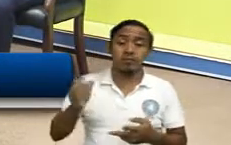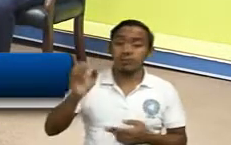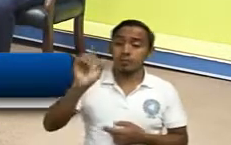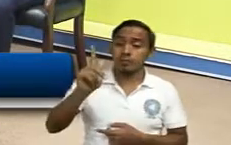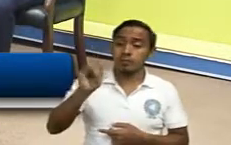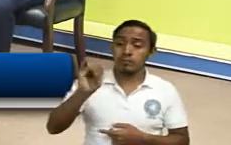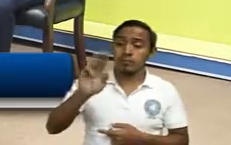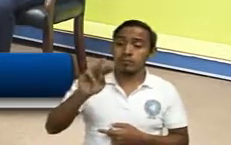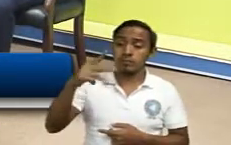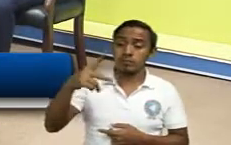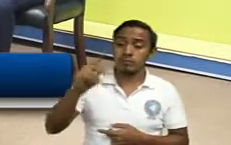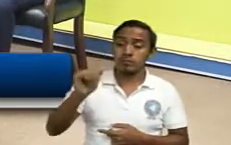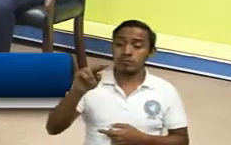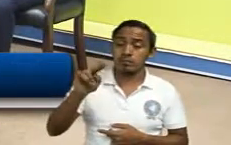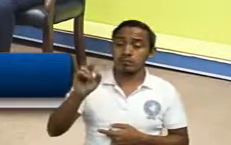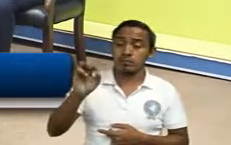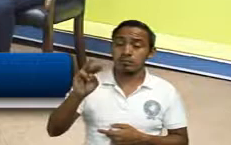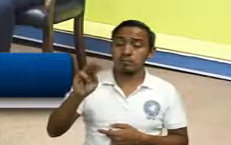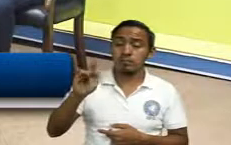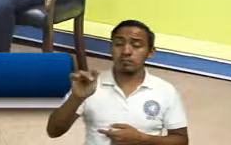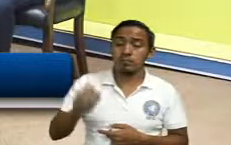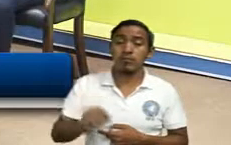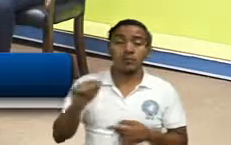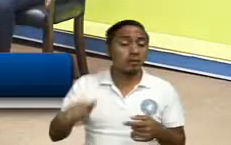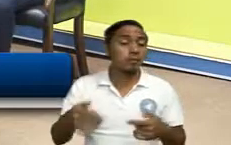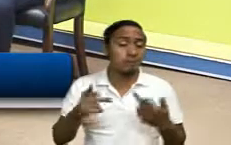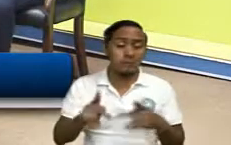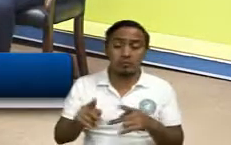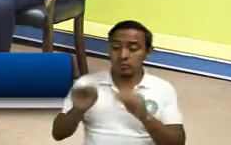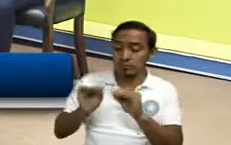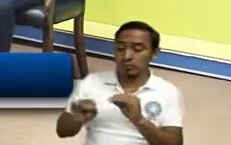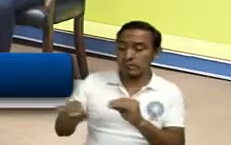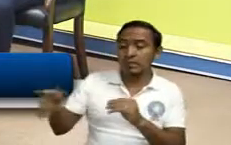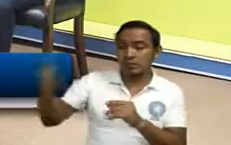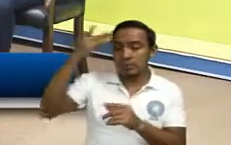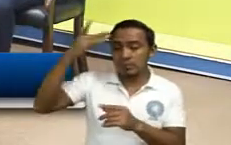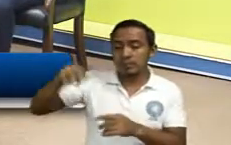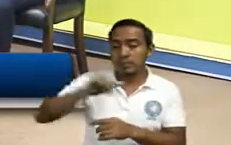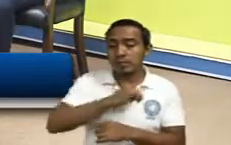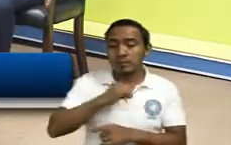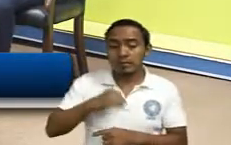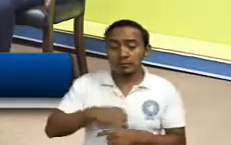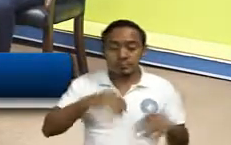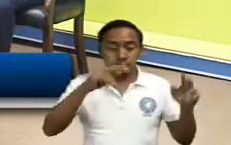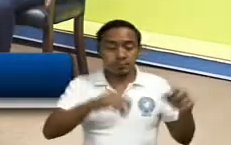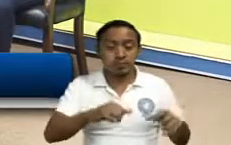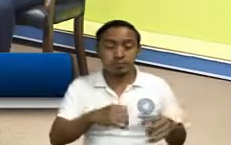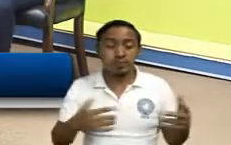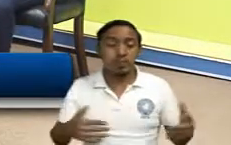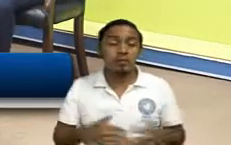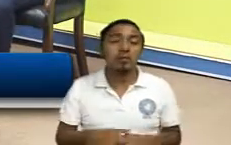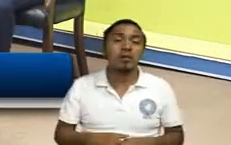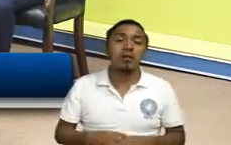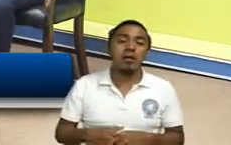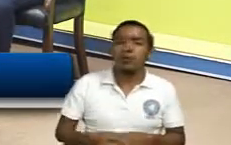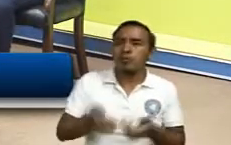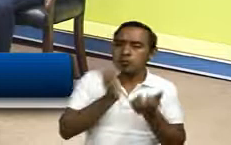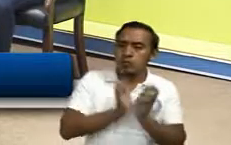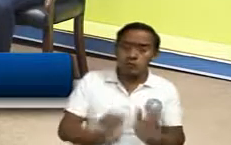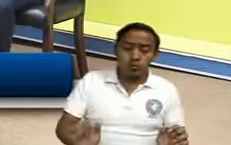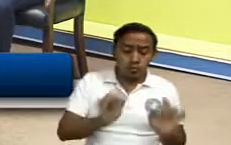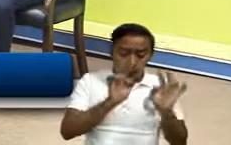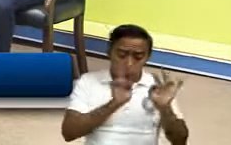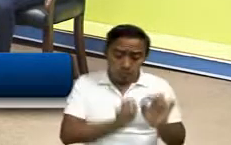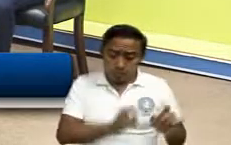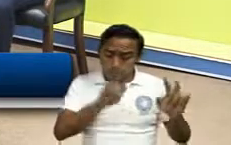capacitado personal para que puedan realizar este tipo de examen. Con eso nosotros podemos realizar pesquisa a los niños pequeños y